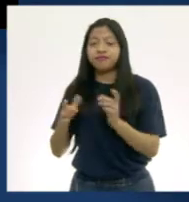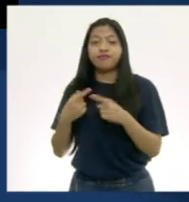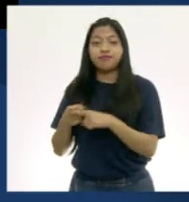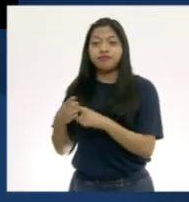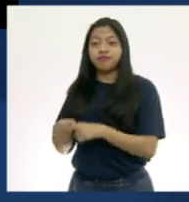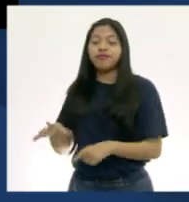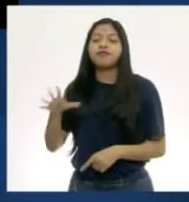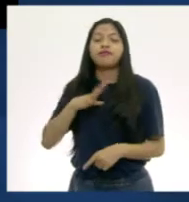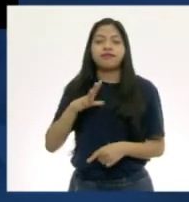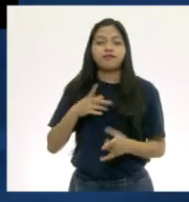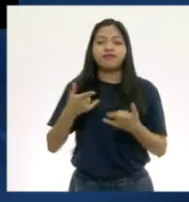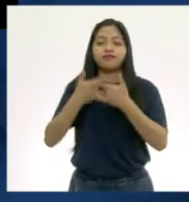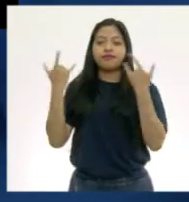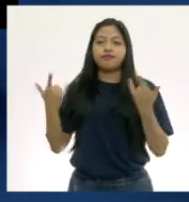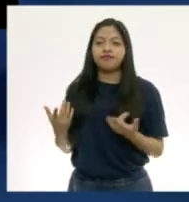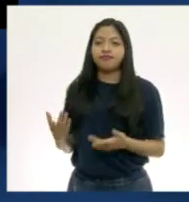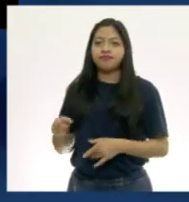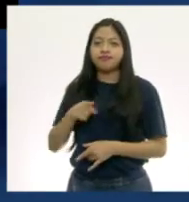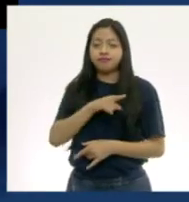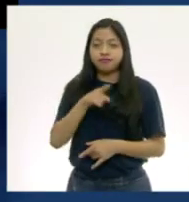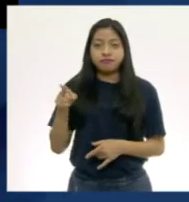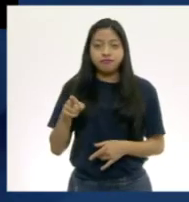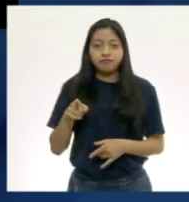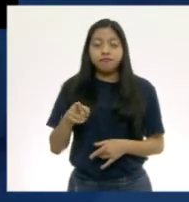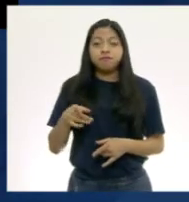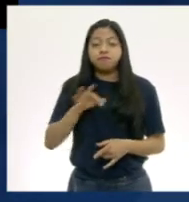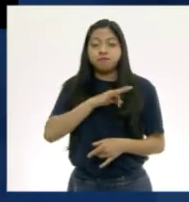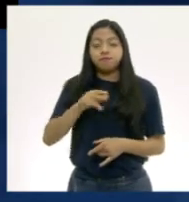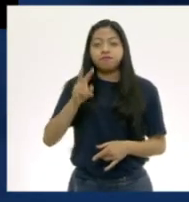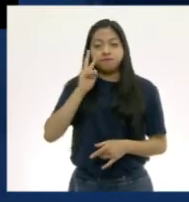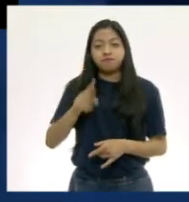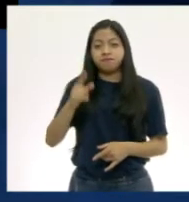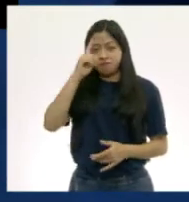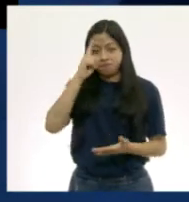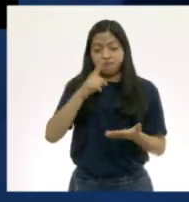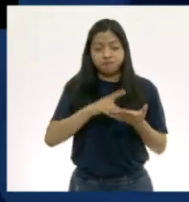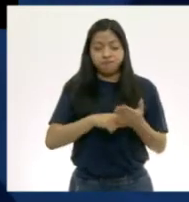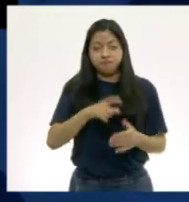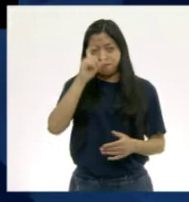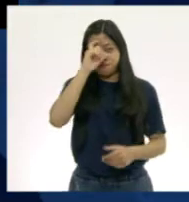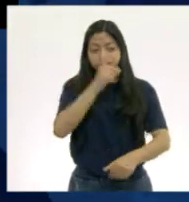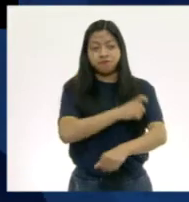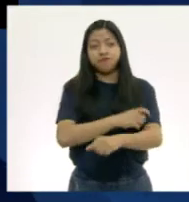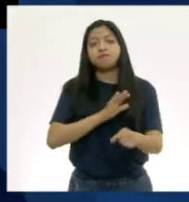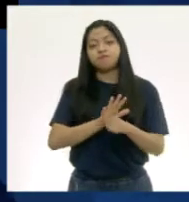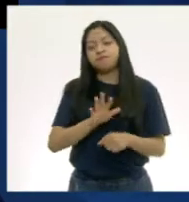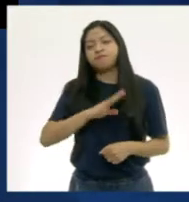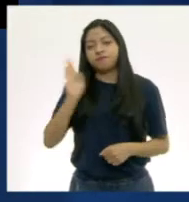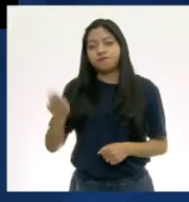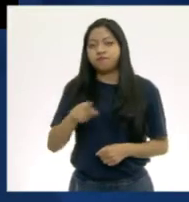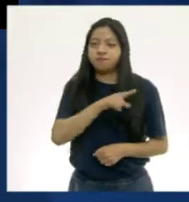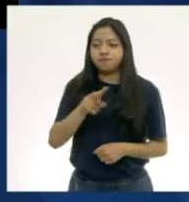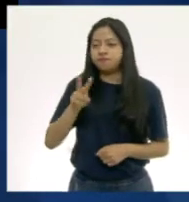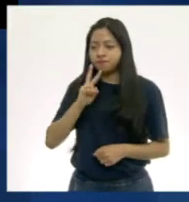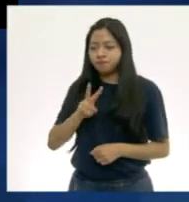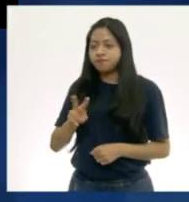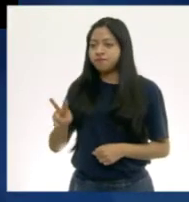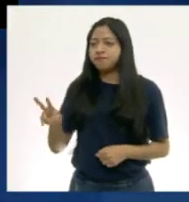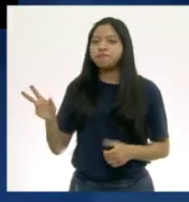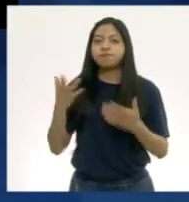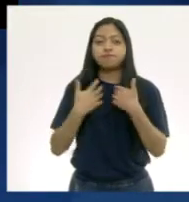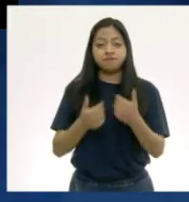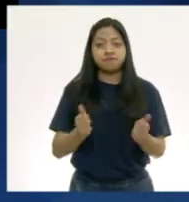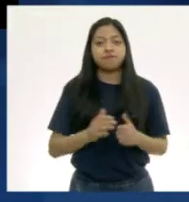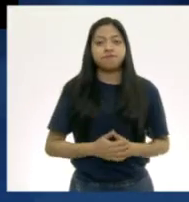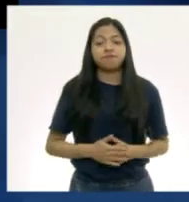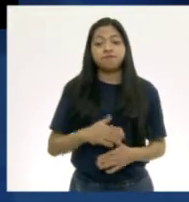nos hablan acerca de esta concepción de la muerte para los egipcios. Y bueno, pues pueden ustedes apreciarlos y tratar